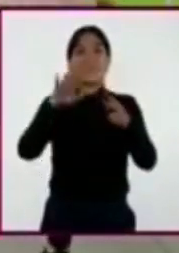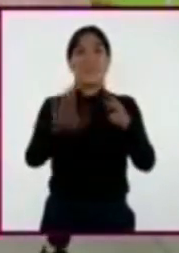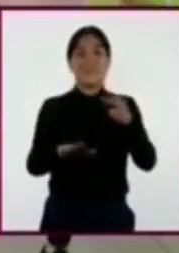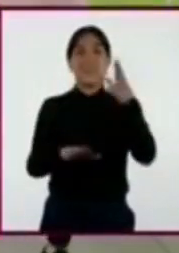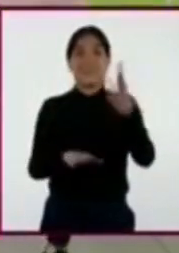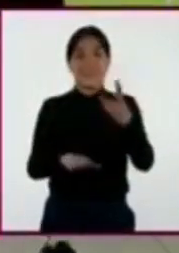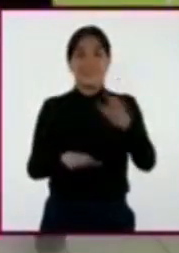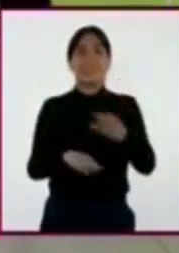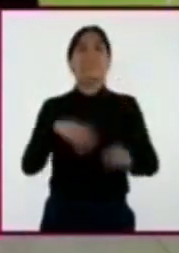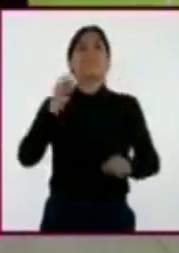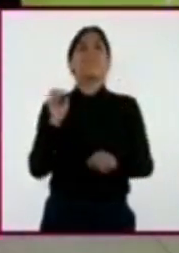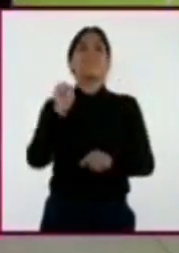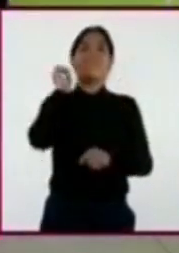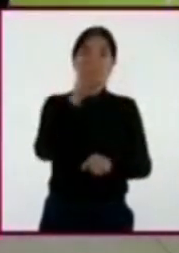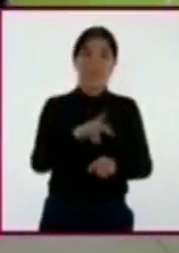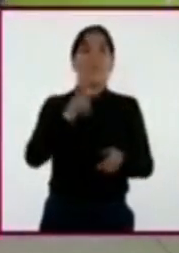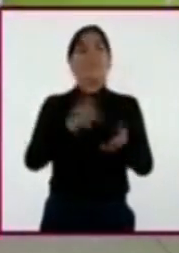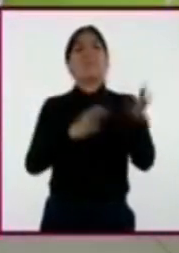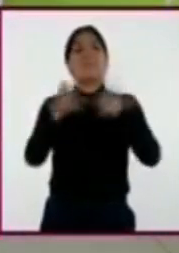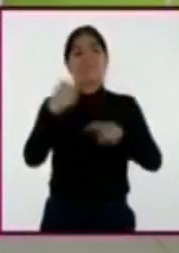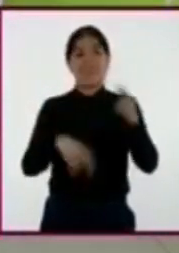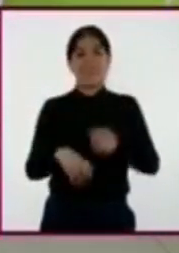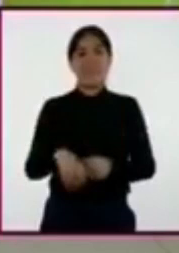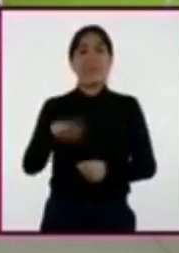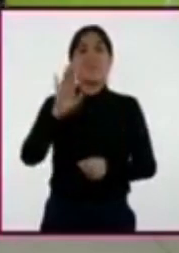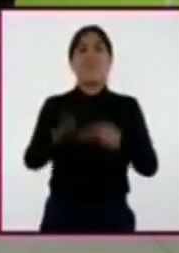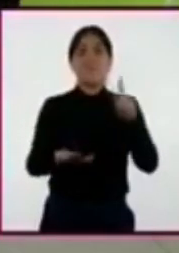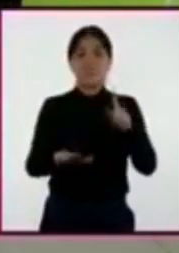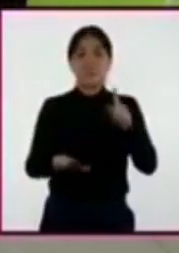1, 2, 3, lanzas. Última vez, regresamos y